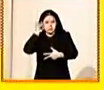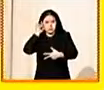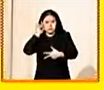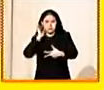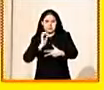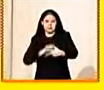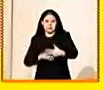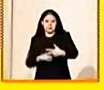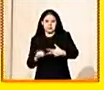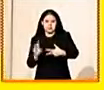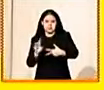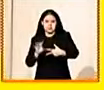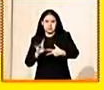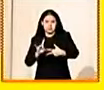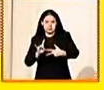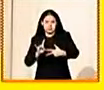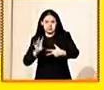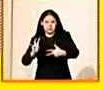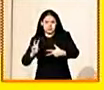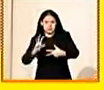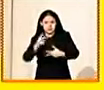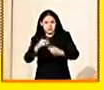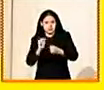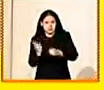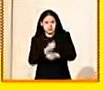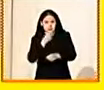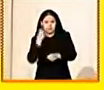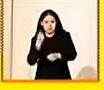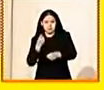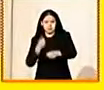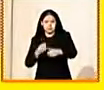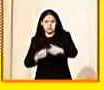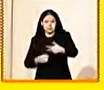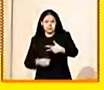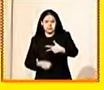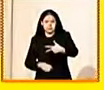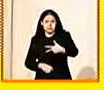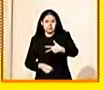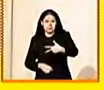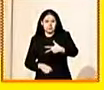Es el 87, tercer y decisivo número.